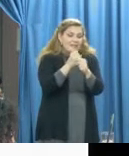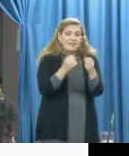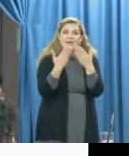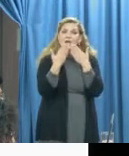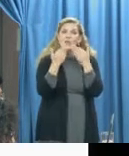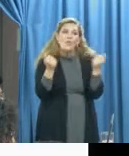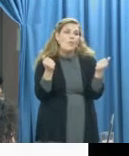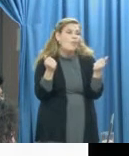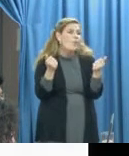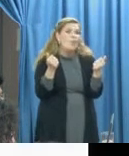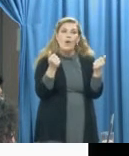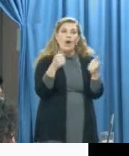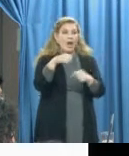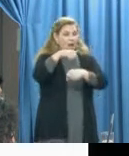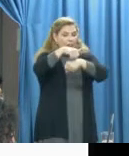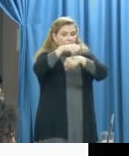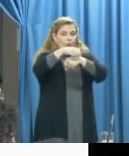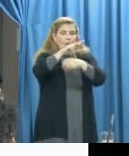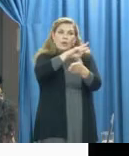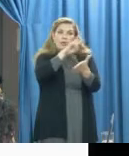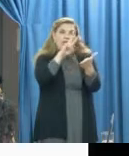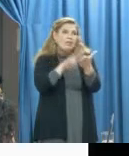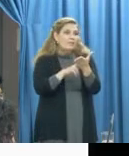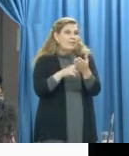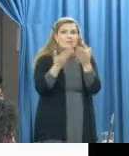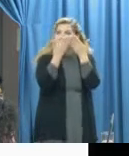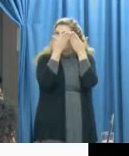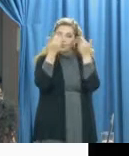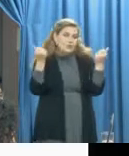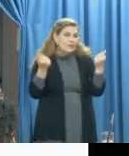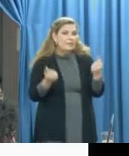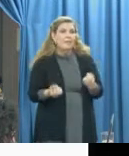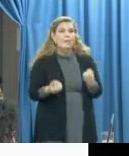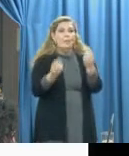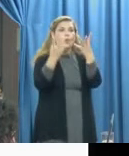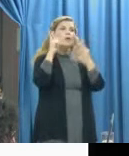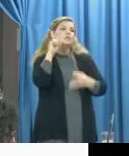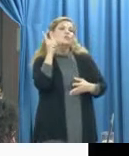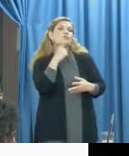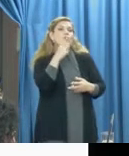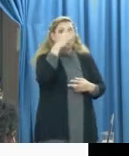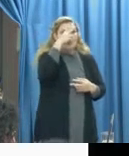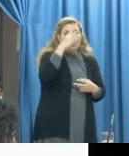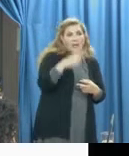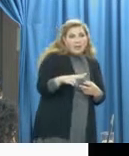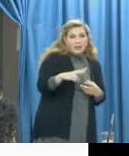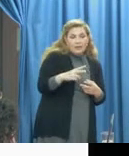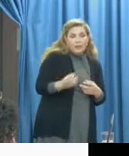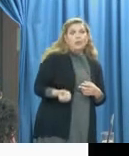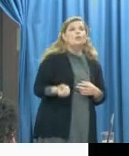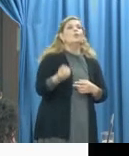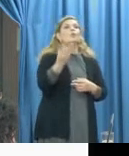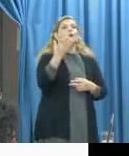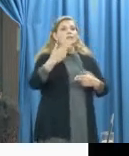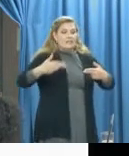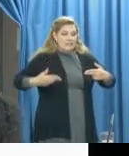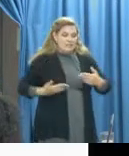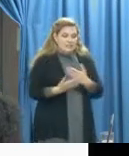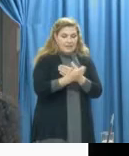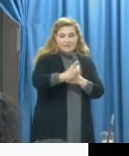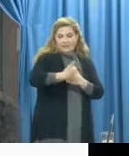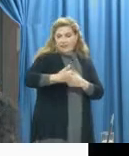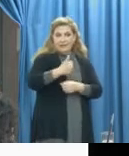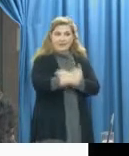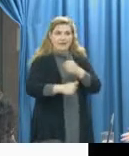cifras reales. En realidad no sabemos cuántas personas sordas hay en México, cuántas nacen por año.